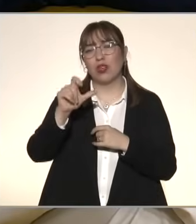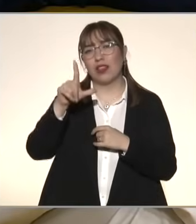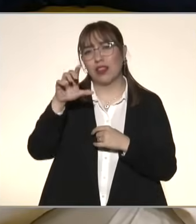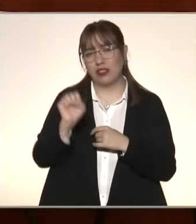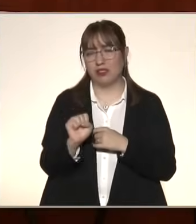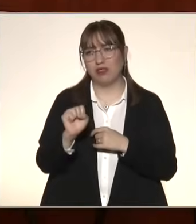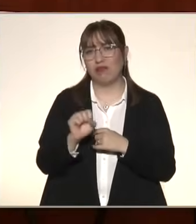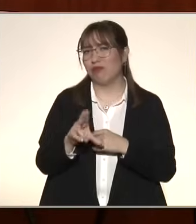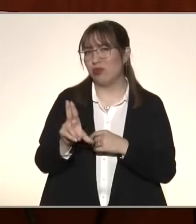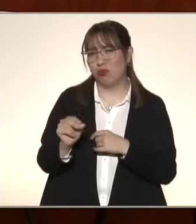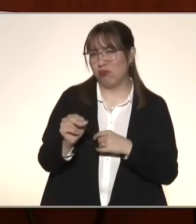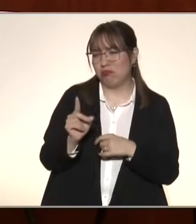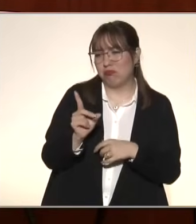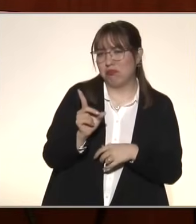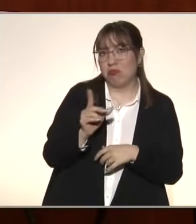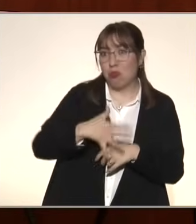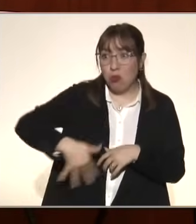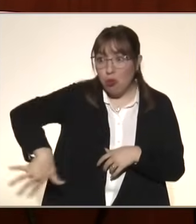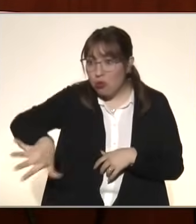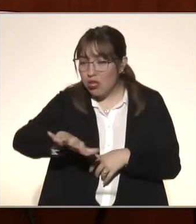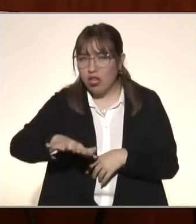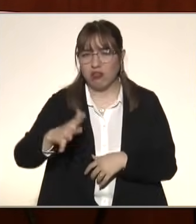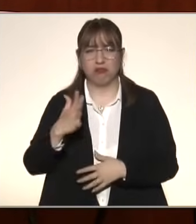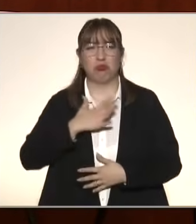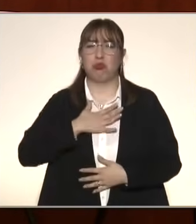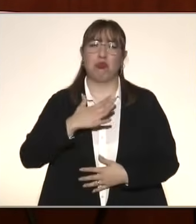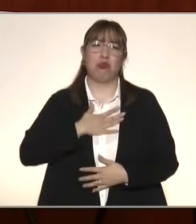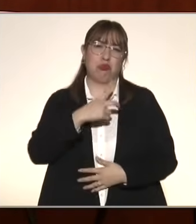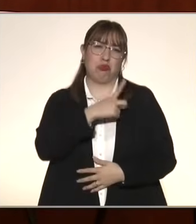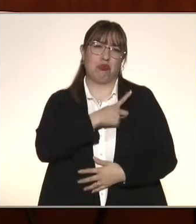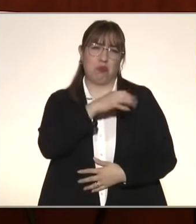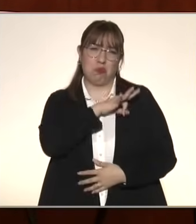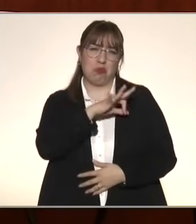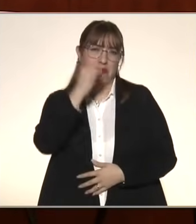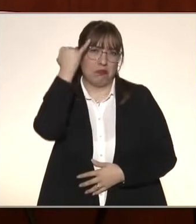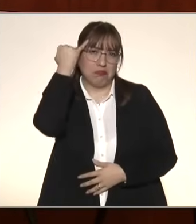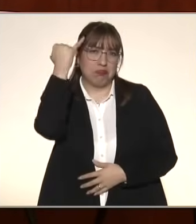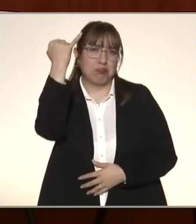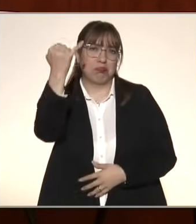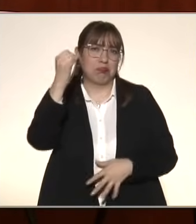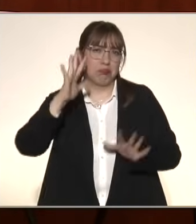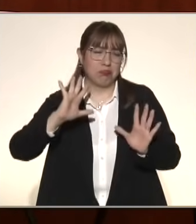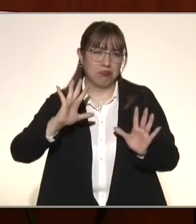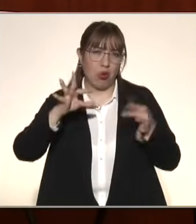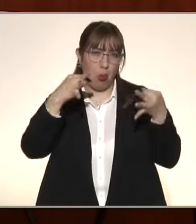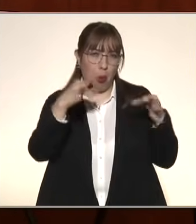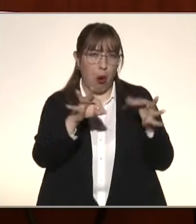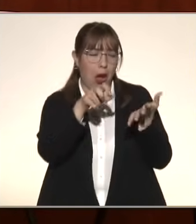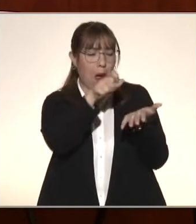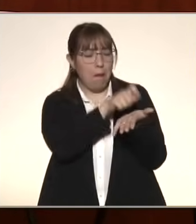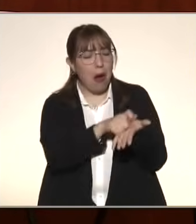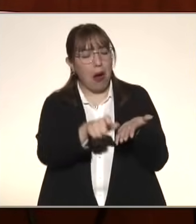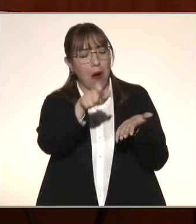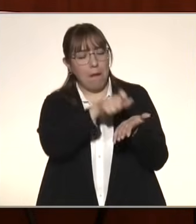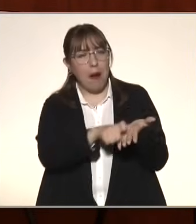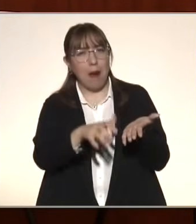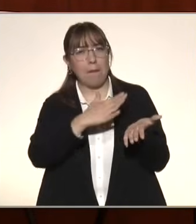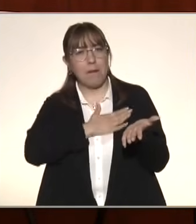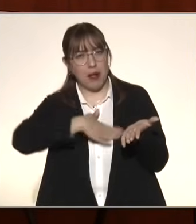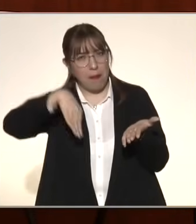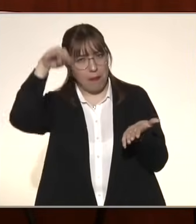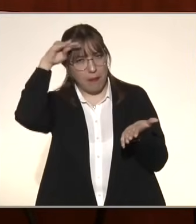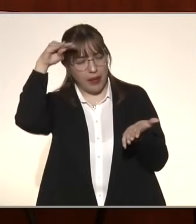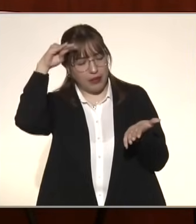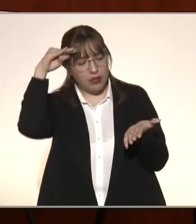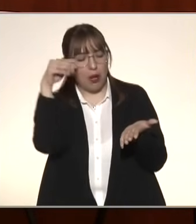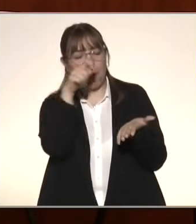tienes que buscarlo, puedes generarlo tú, ¿no? Puedes simplemente tú escribir en una hoja lo que estás pensando para el